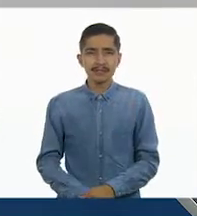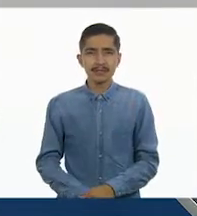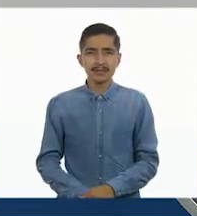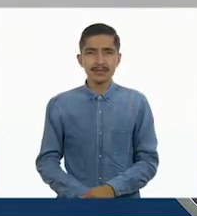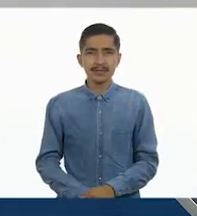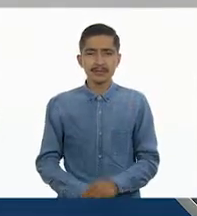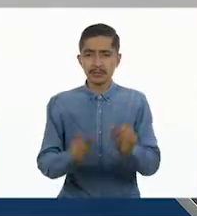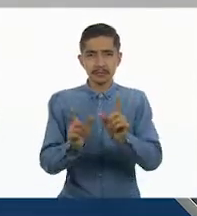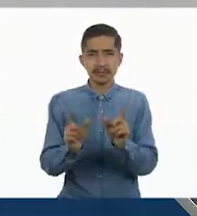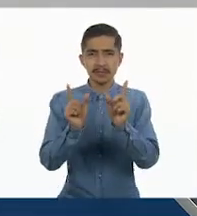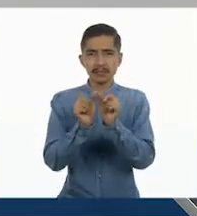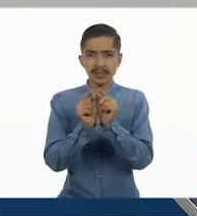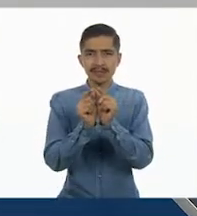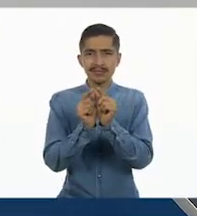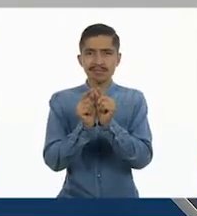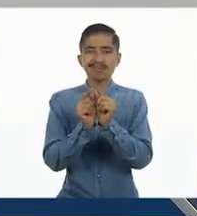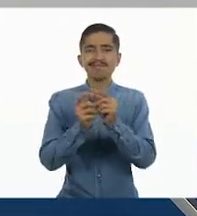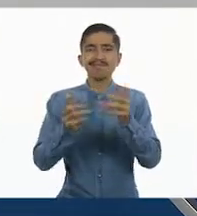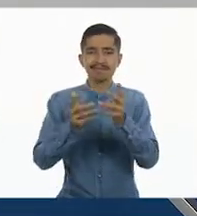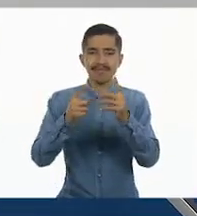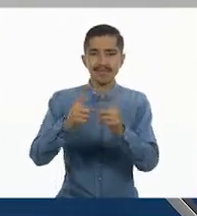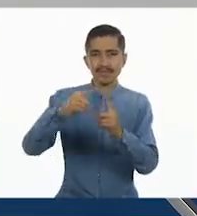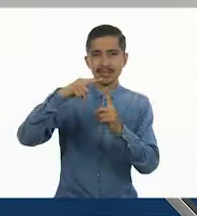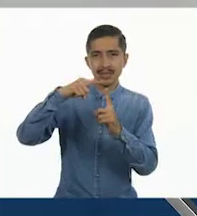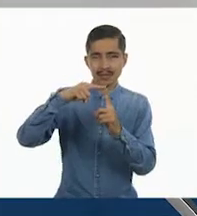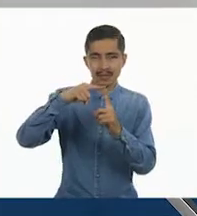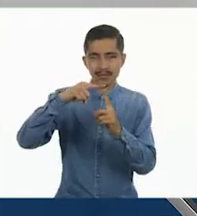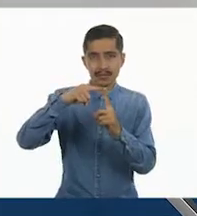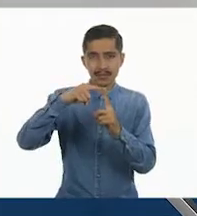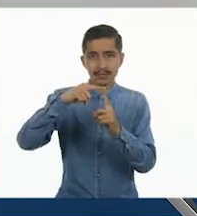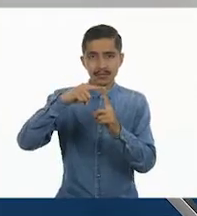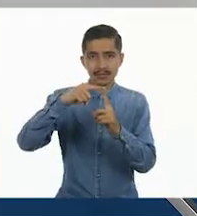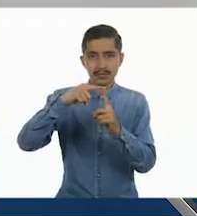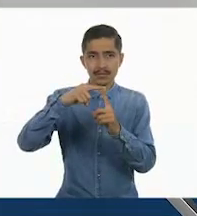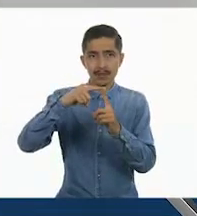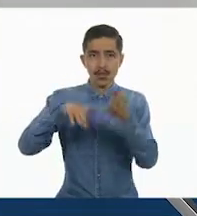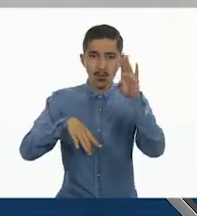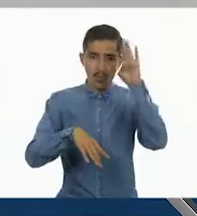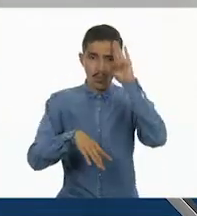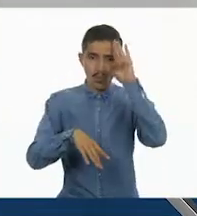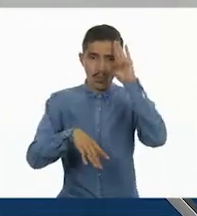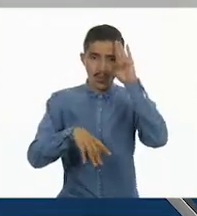ya nada más la división, que va a estar muy grande.